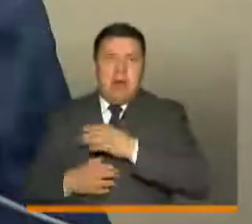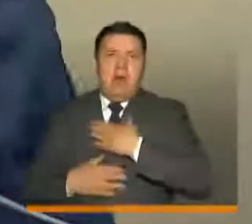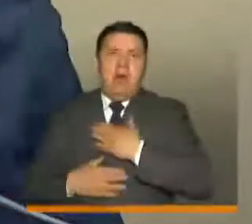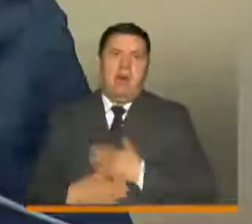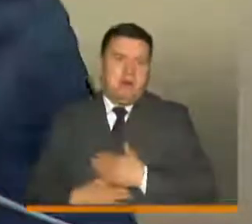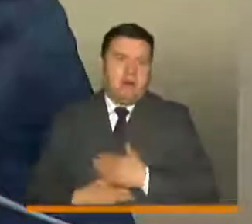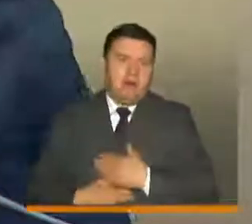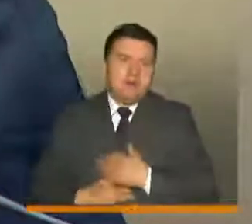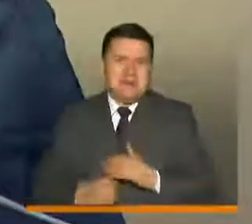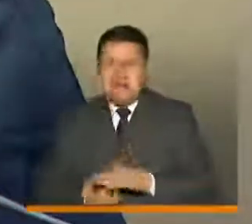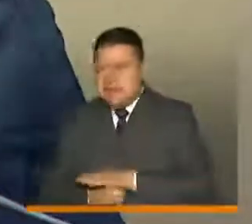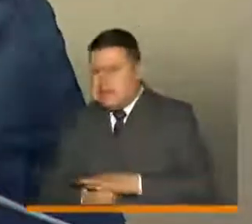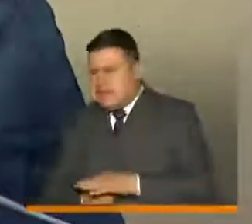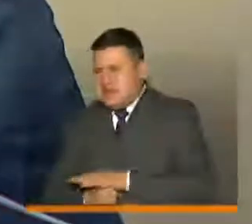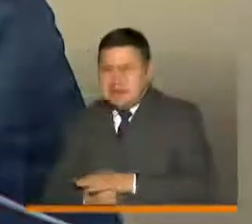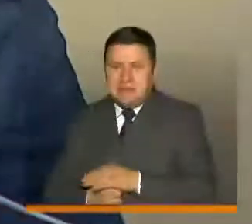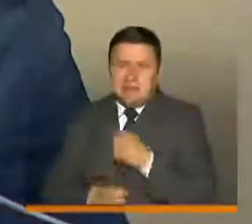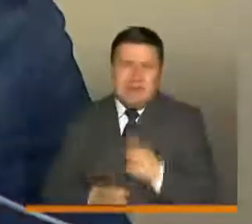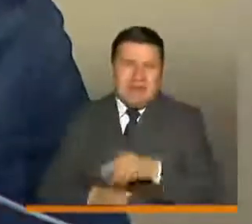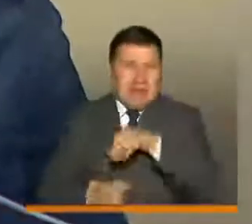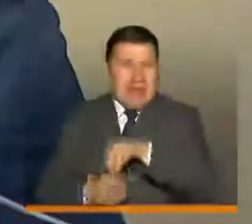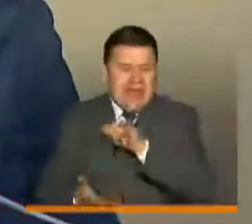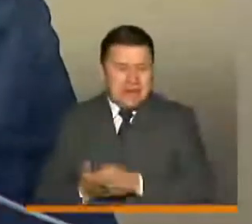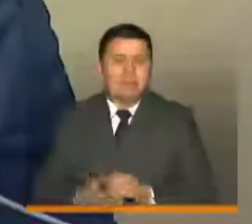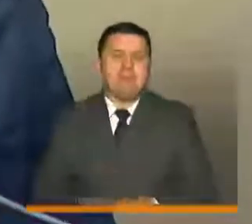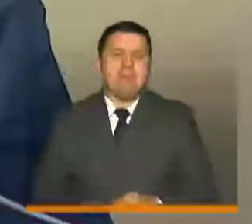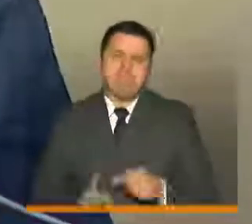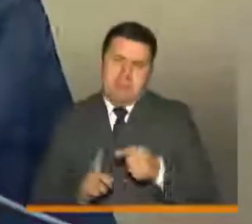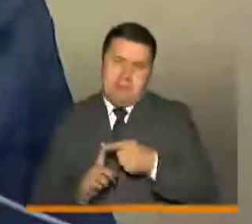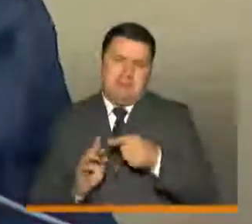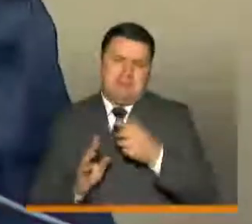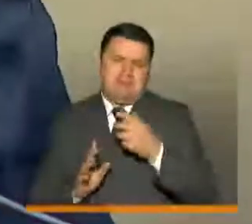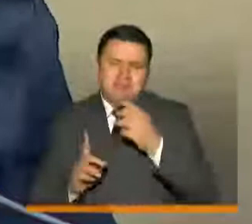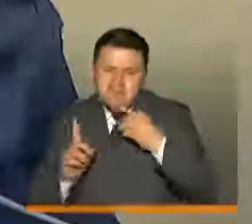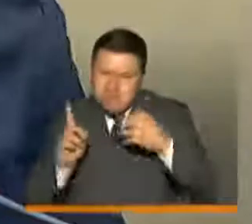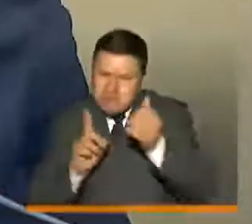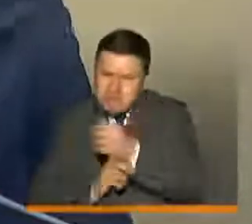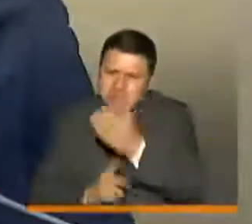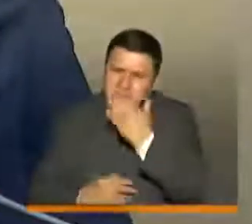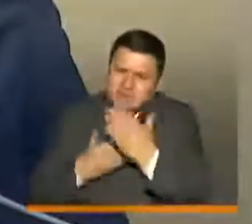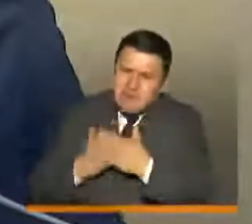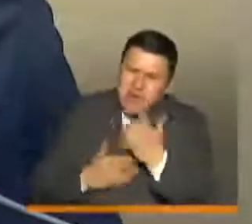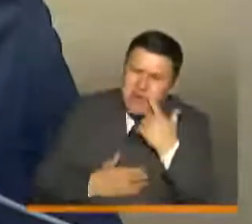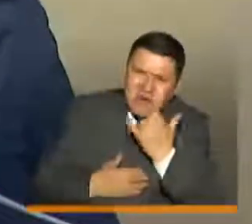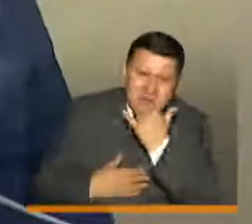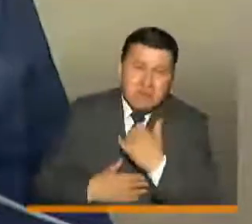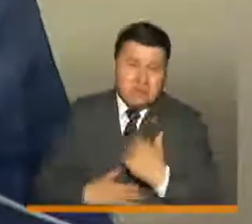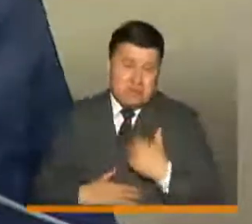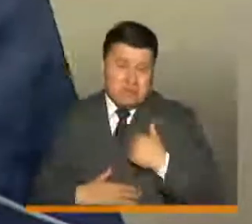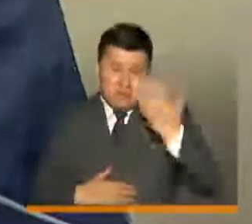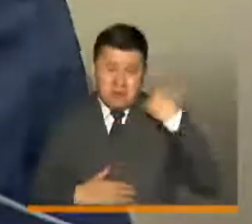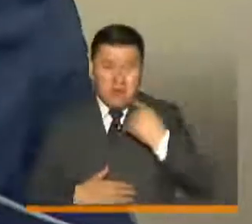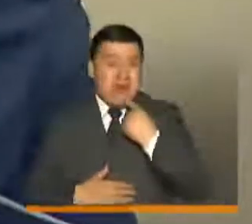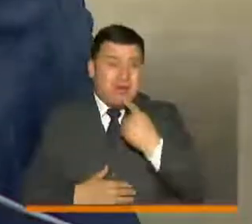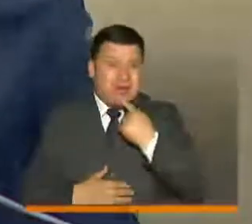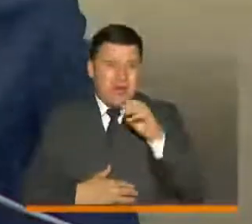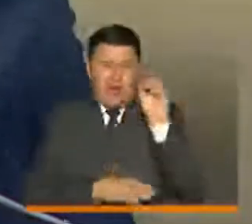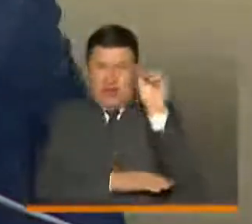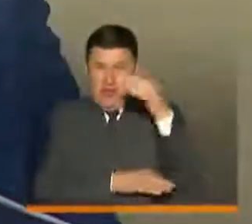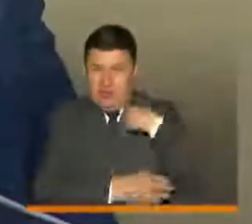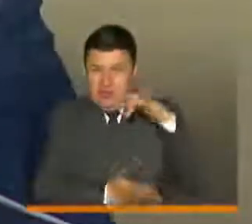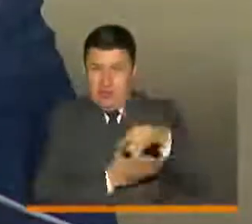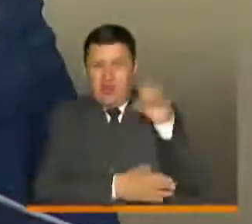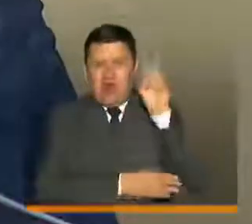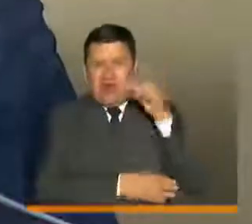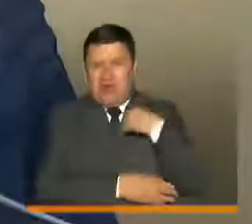tenido situaciones en este sentido. Entonces, lo primero es identificar las señales de alarma. Yo lo decía hace poco en un foro, señor